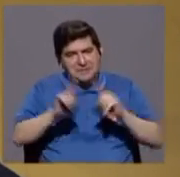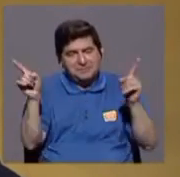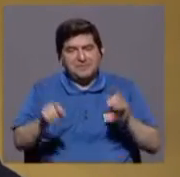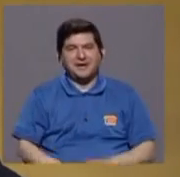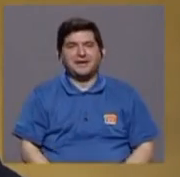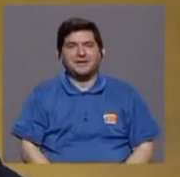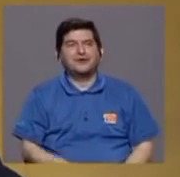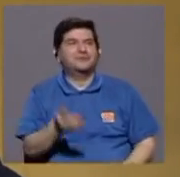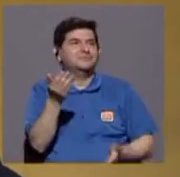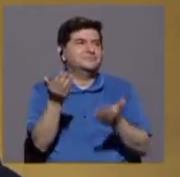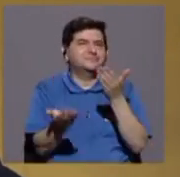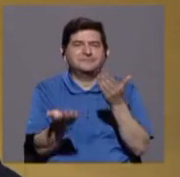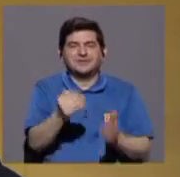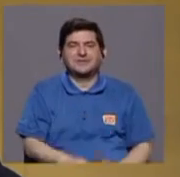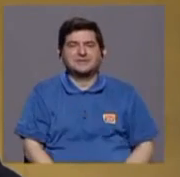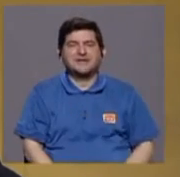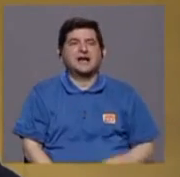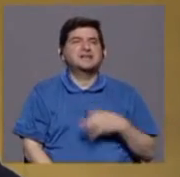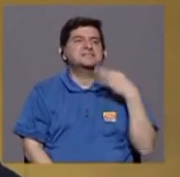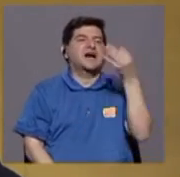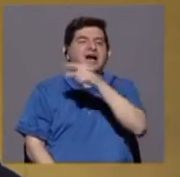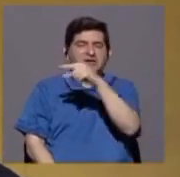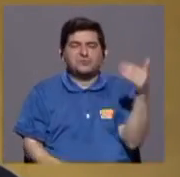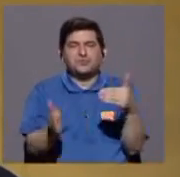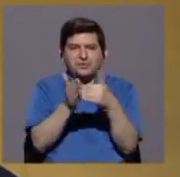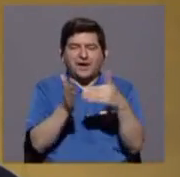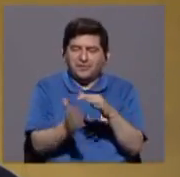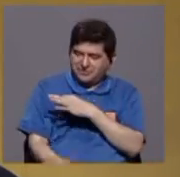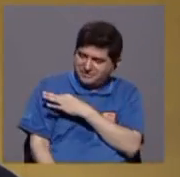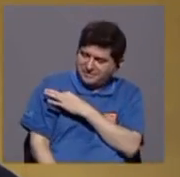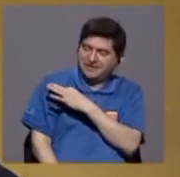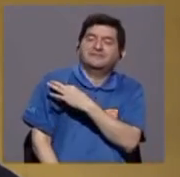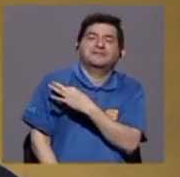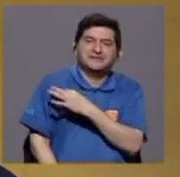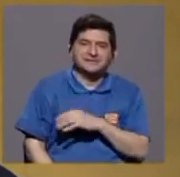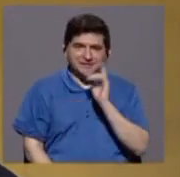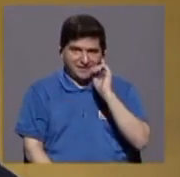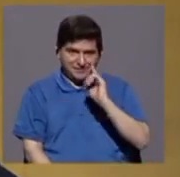esperamos dentro de algunas semanas volver a invitarte para